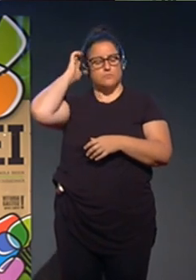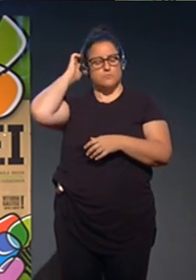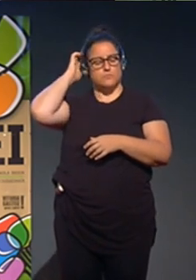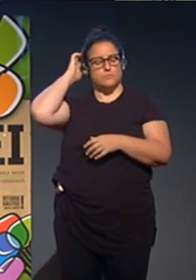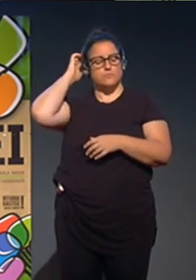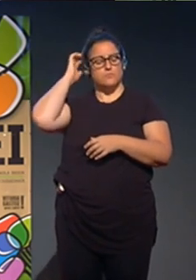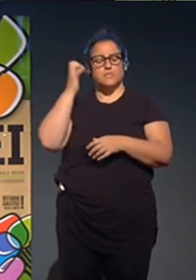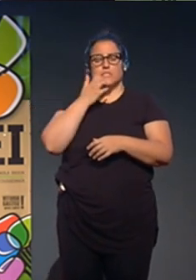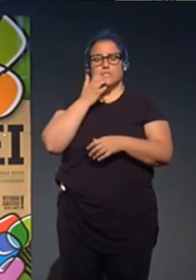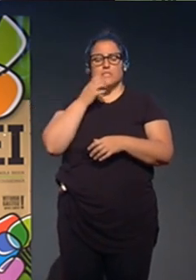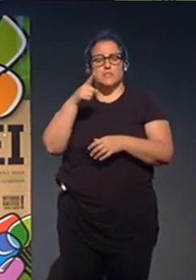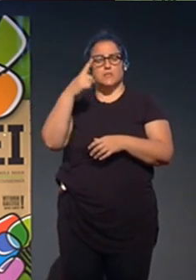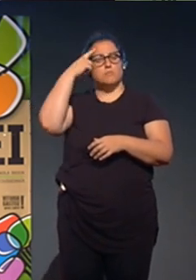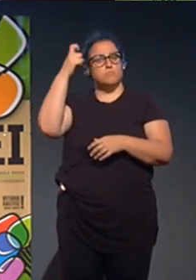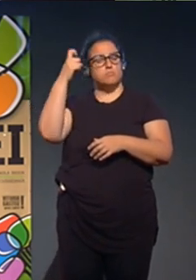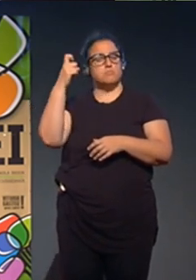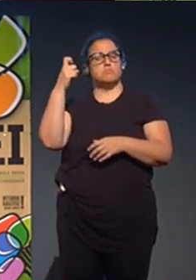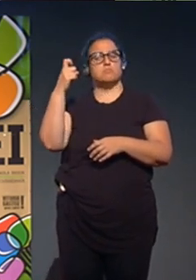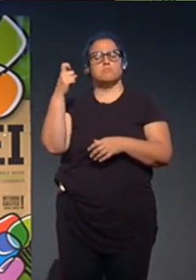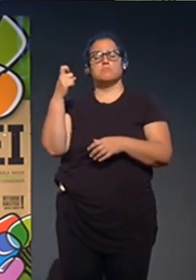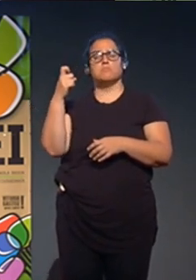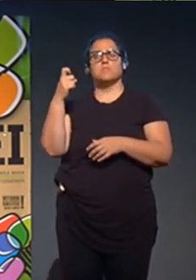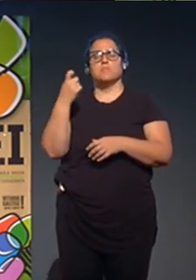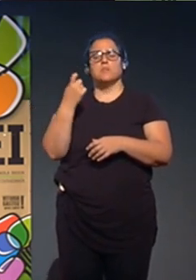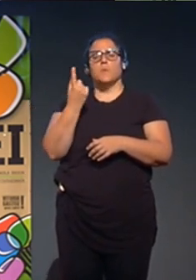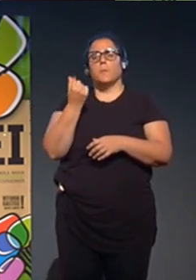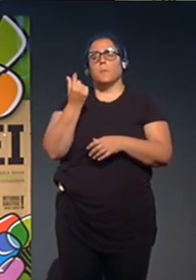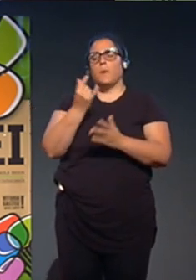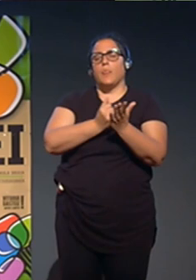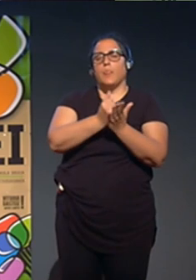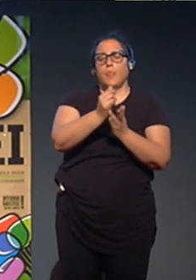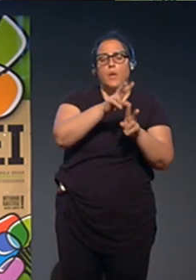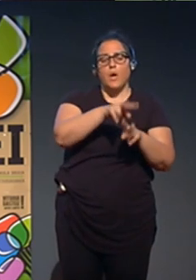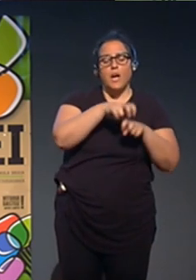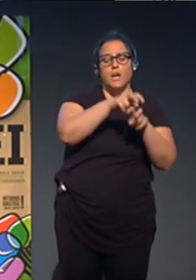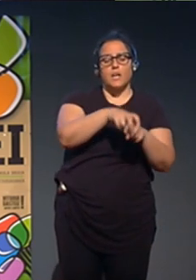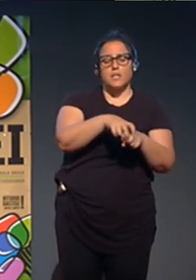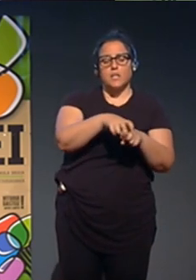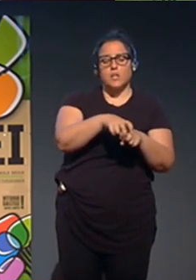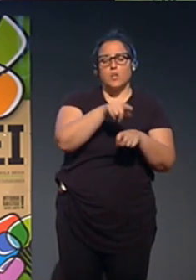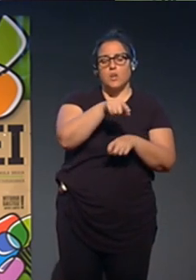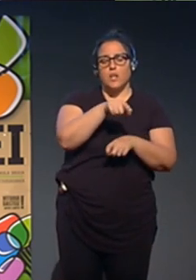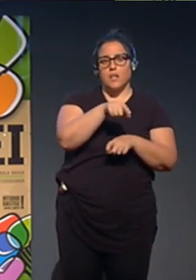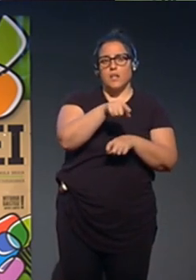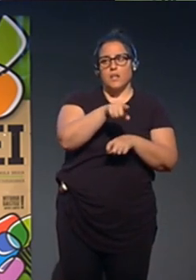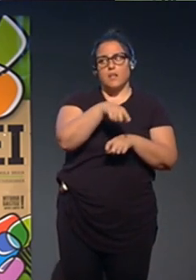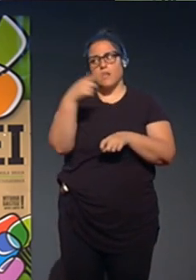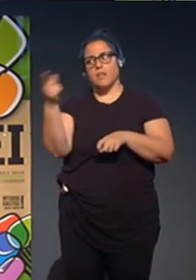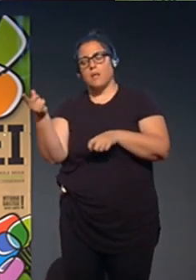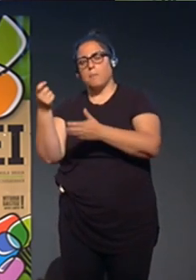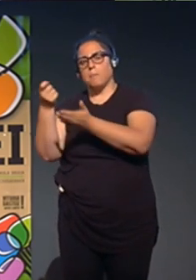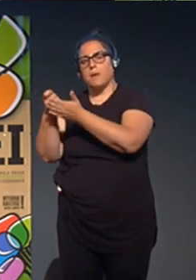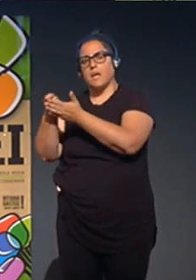tú tienes en cuenta que cuando tú tienes un precio estás pagando en medicinas o